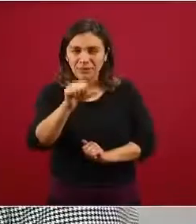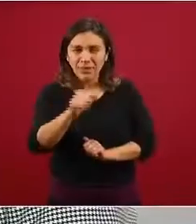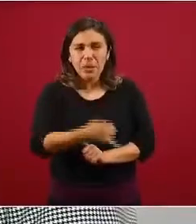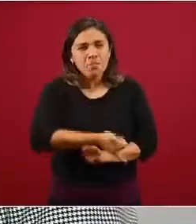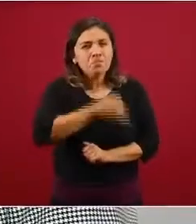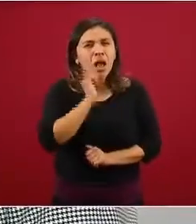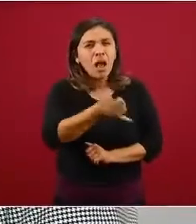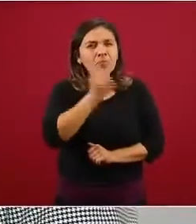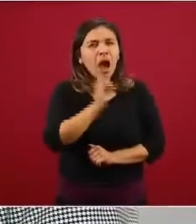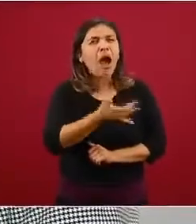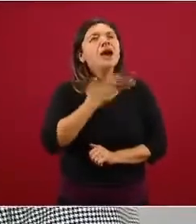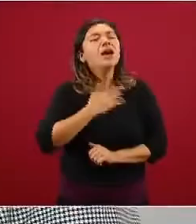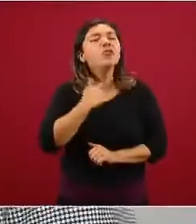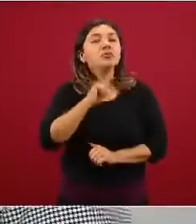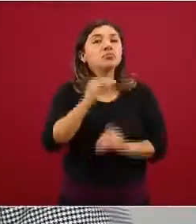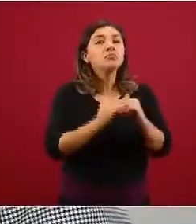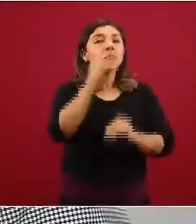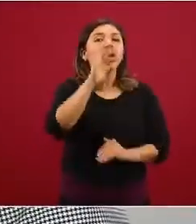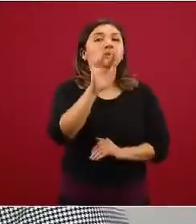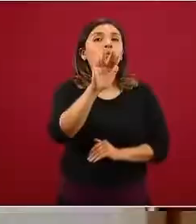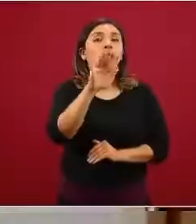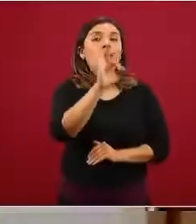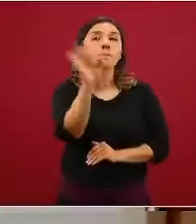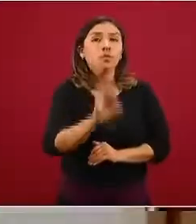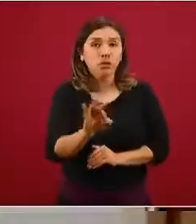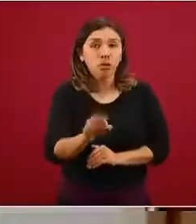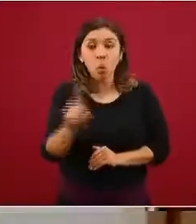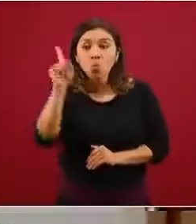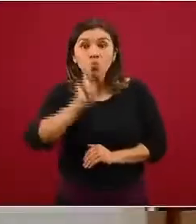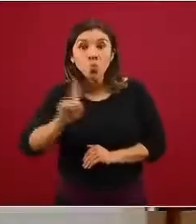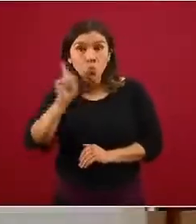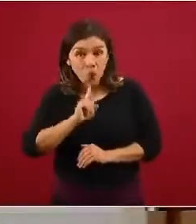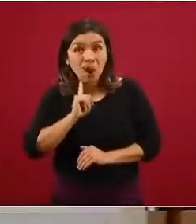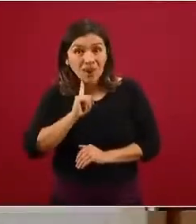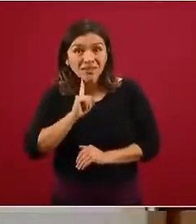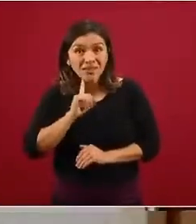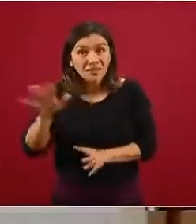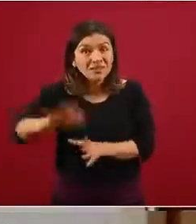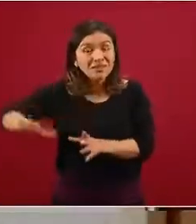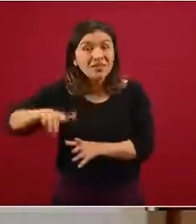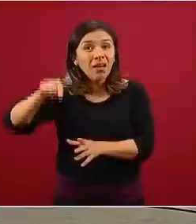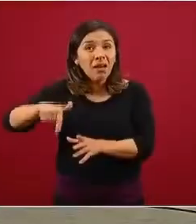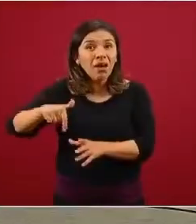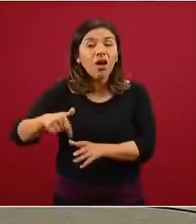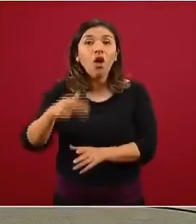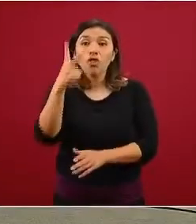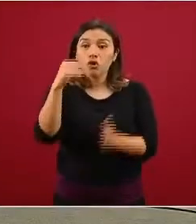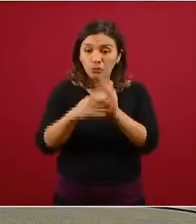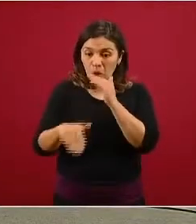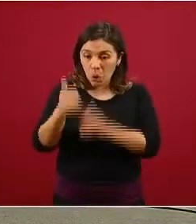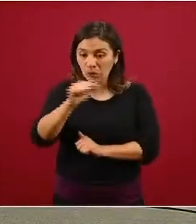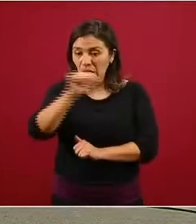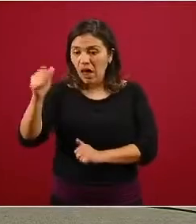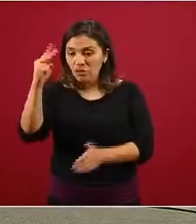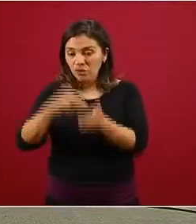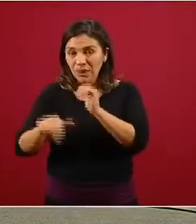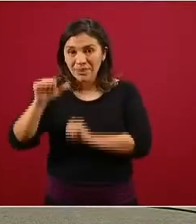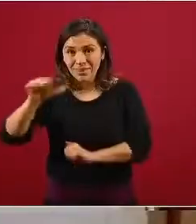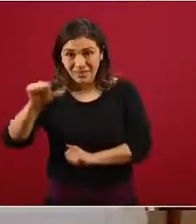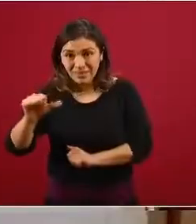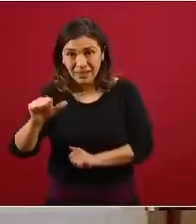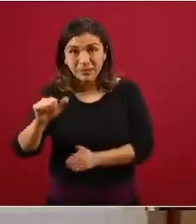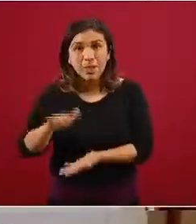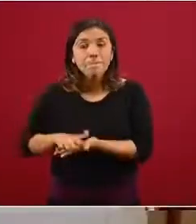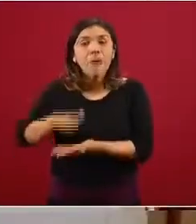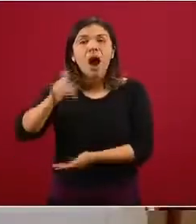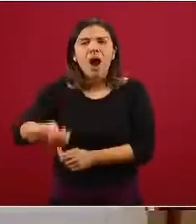el consumo de alcohol se elevó un 50%, y en mujeres, compañeros y compañeras, del 2011 al